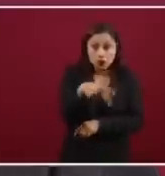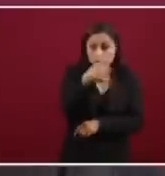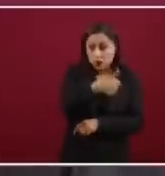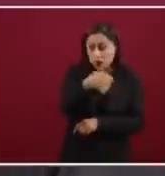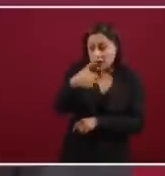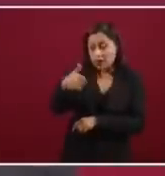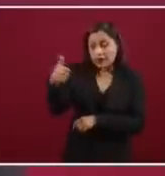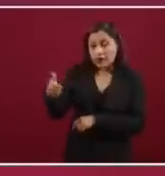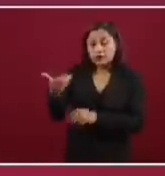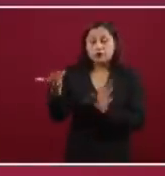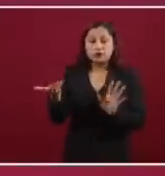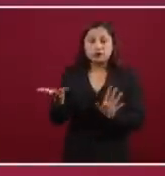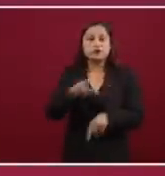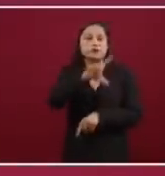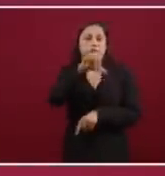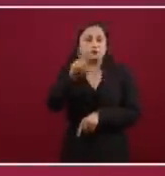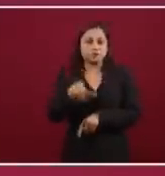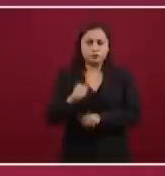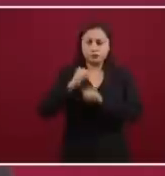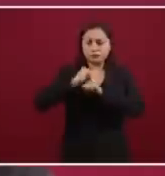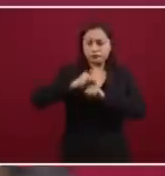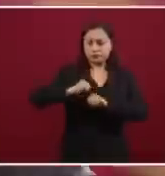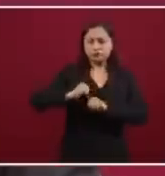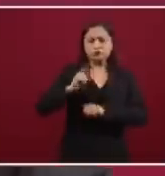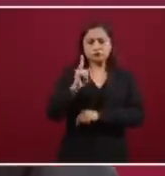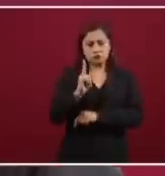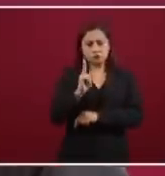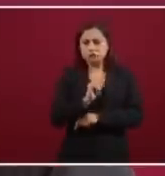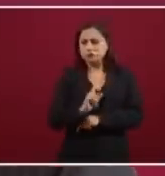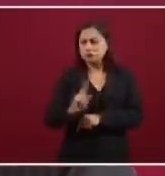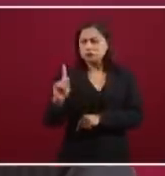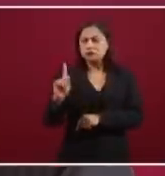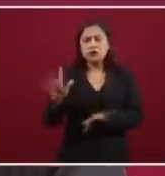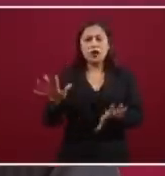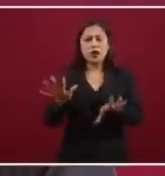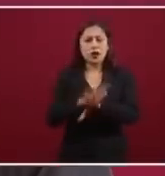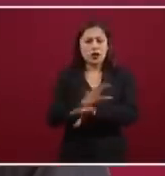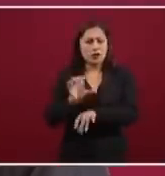Cuando ese funcionario se iba del gobierno o cambiaba